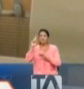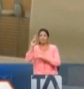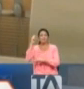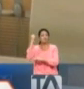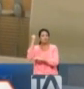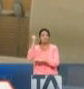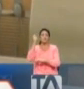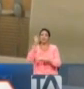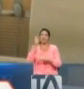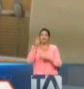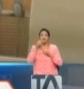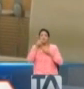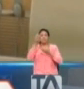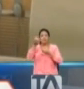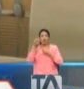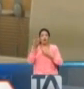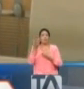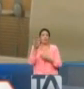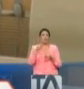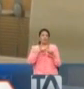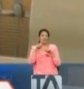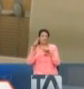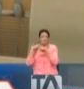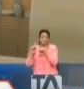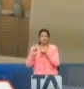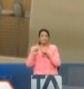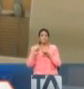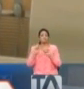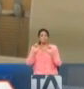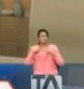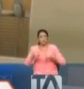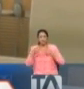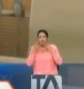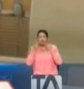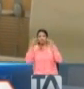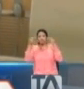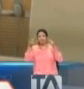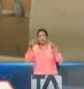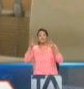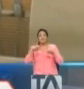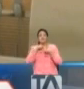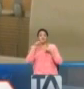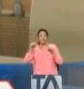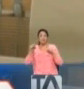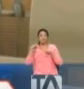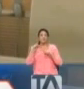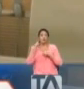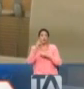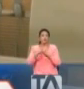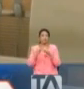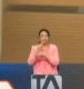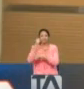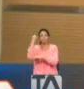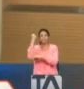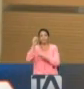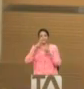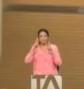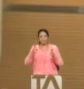las redes sociales, en concordancia con las recomendaciones de los sistemas universal y regional de derechos